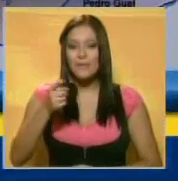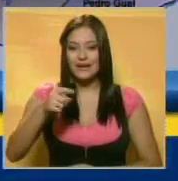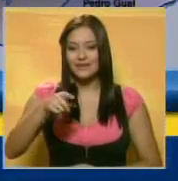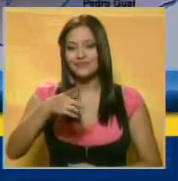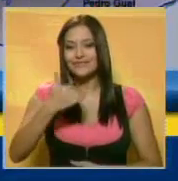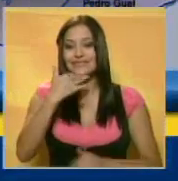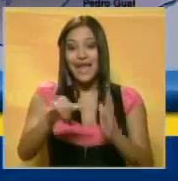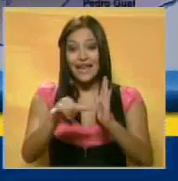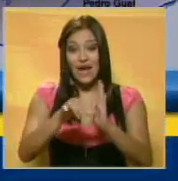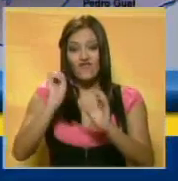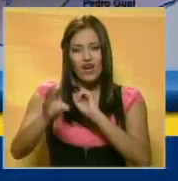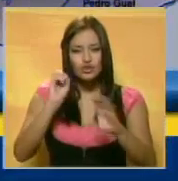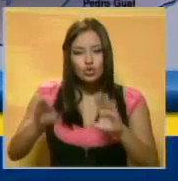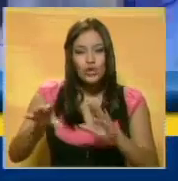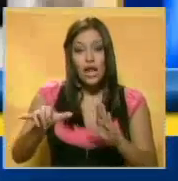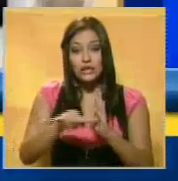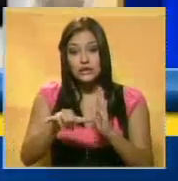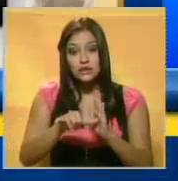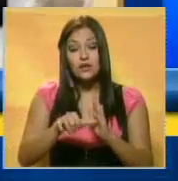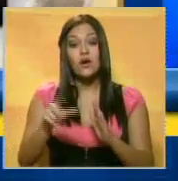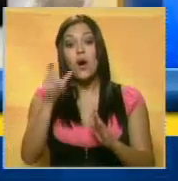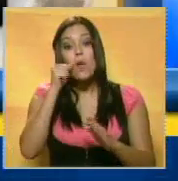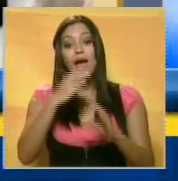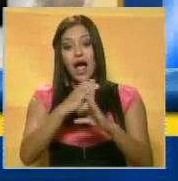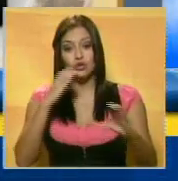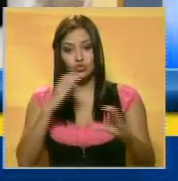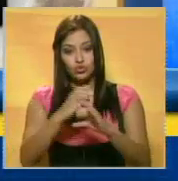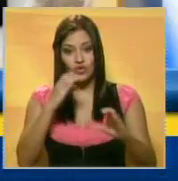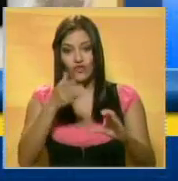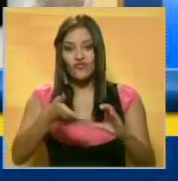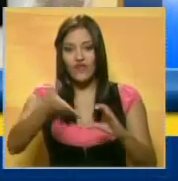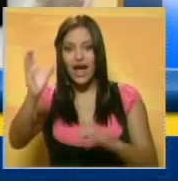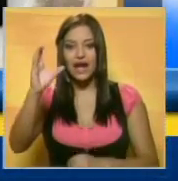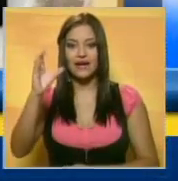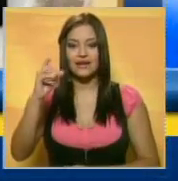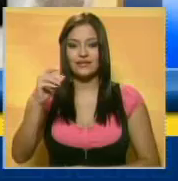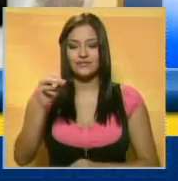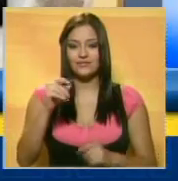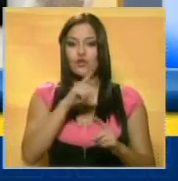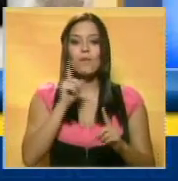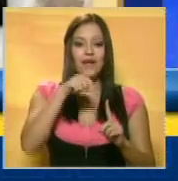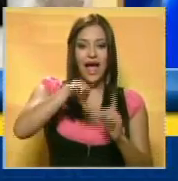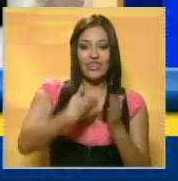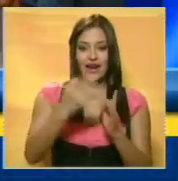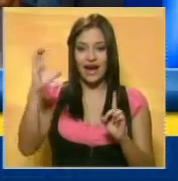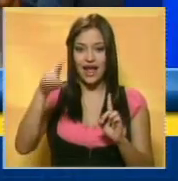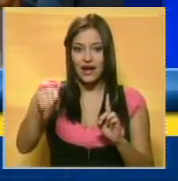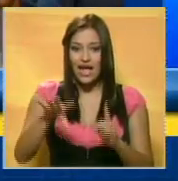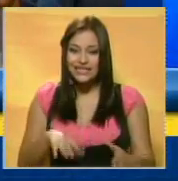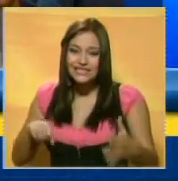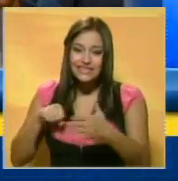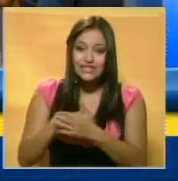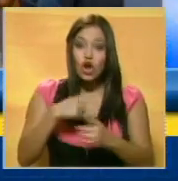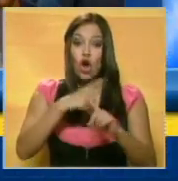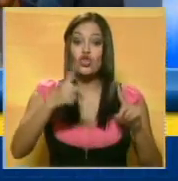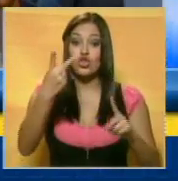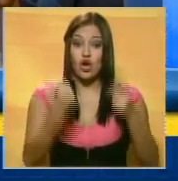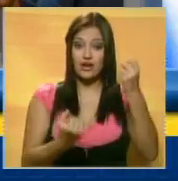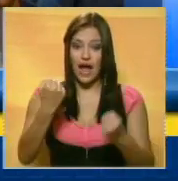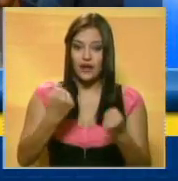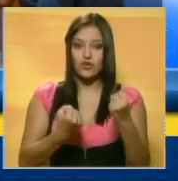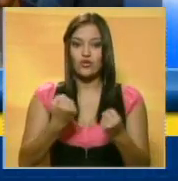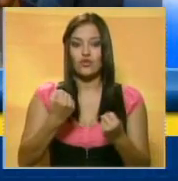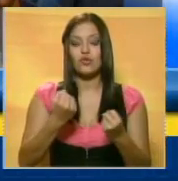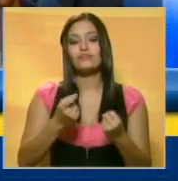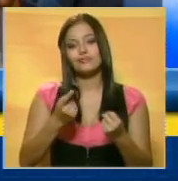la banza un autobús de pasajeros que cubría la ruta cartanal Caracas colisionó contra un camión de carga y otros dos vehículos